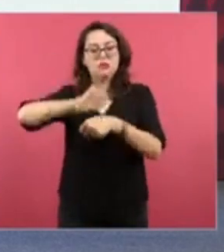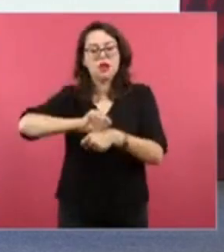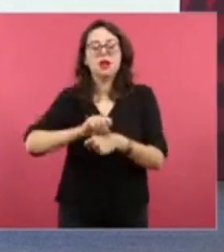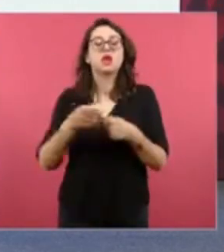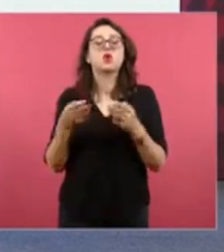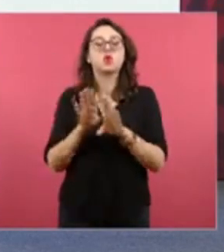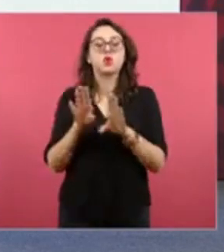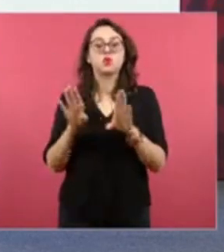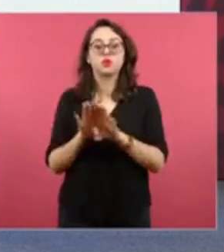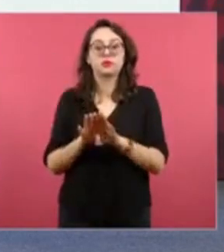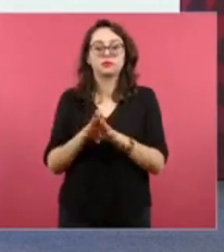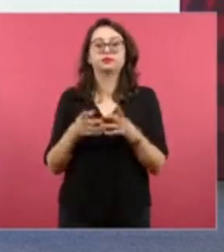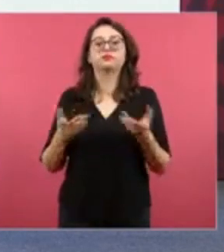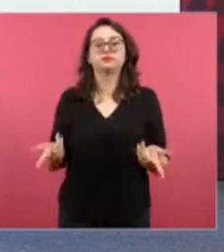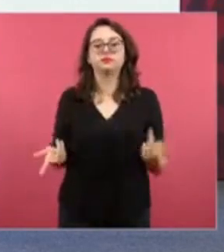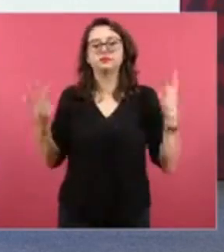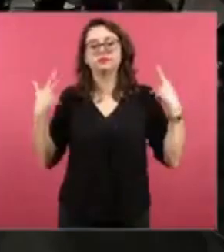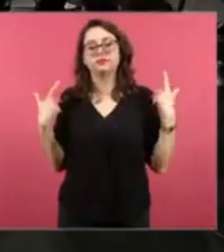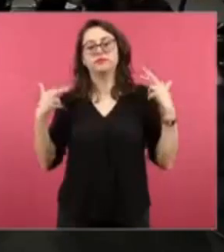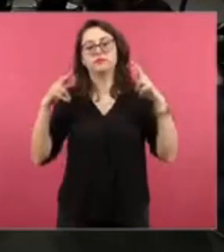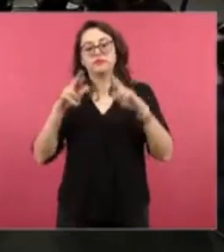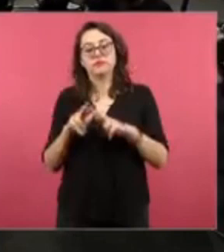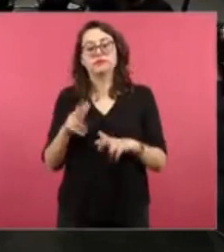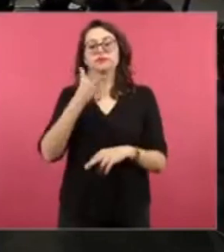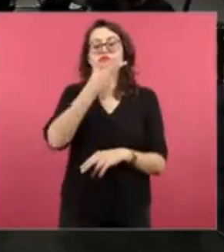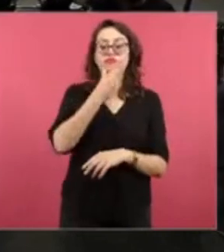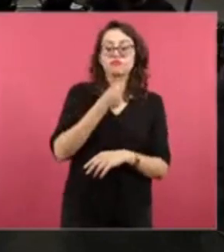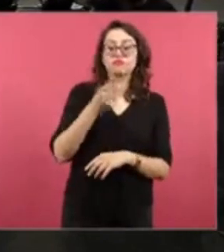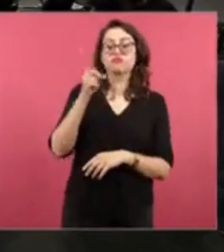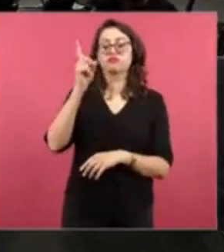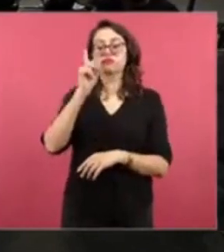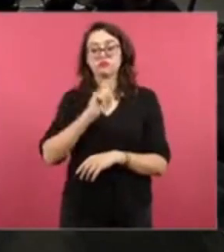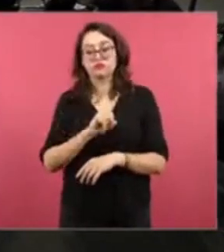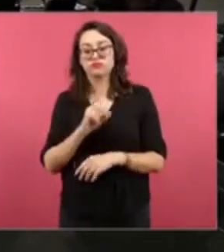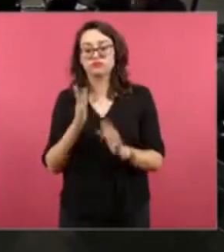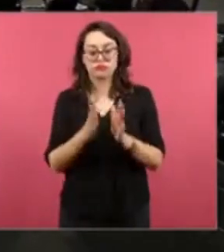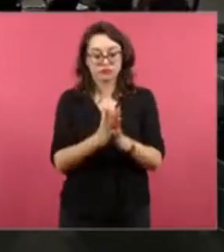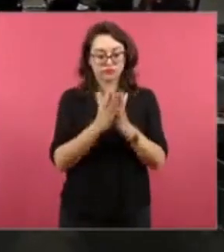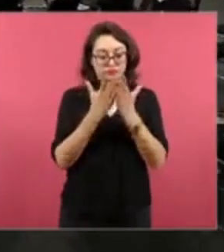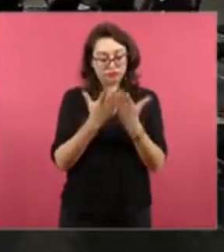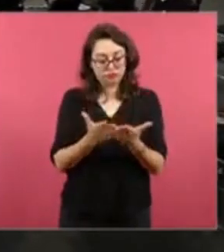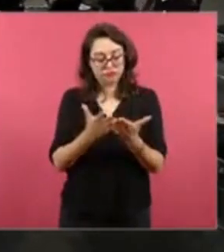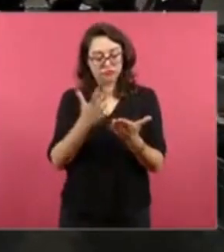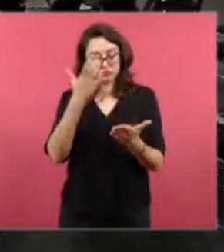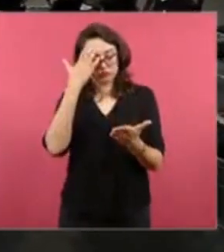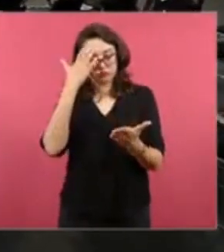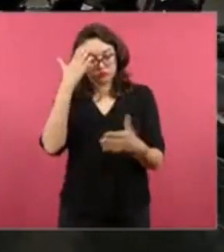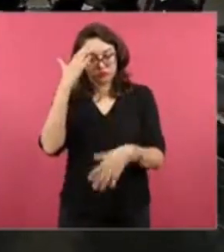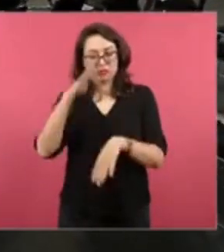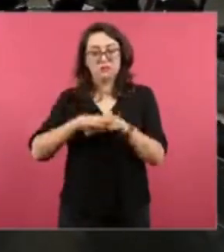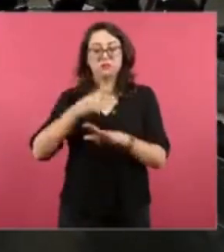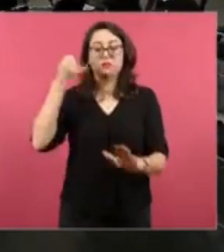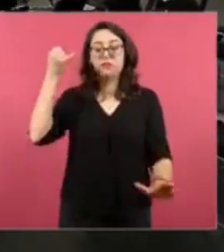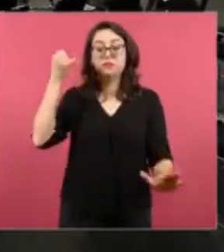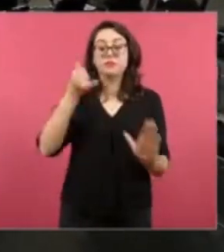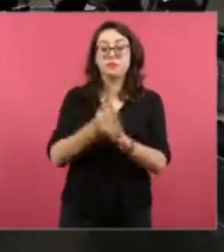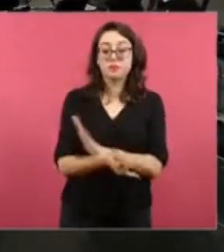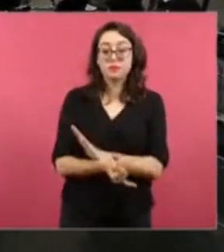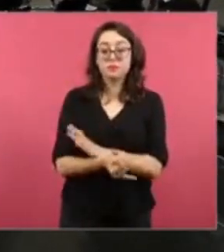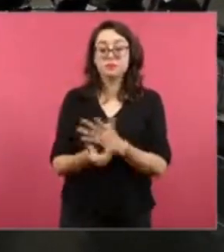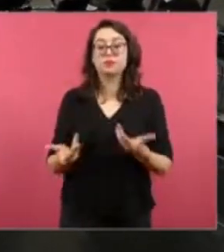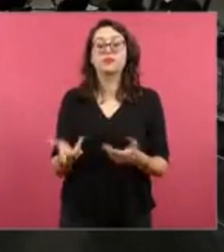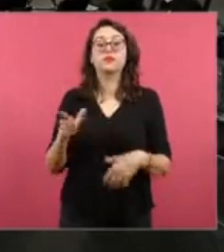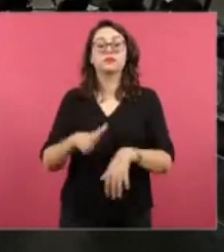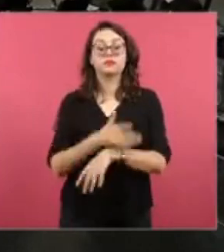idea es que las maestras y los maestros puedan acercarse a los libros. ¿Por qué? Porque durante todos los